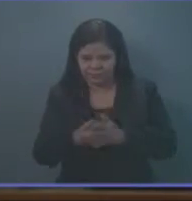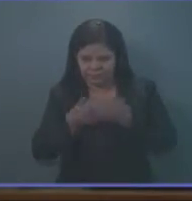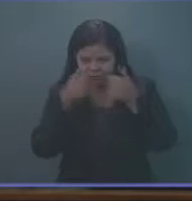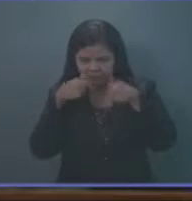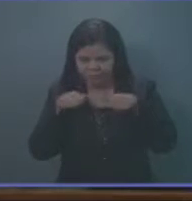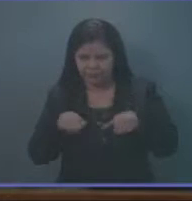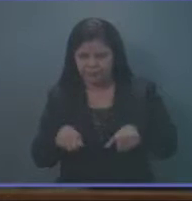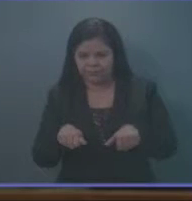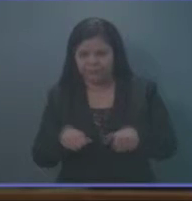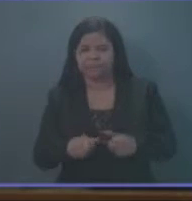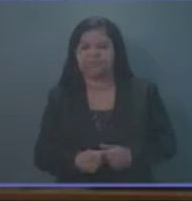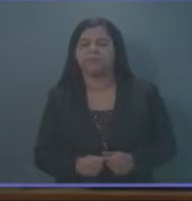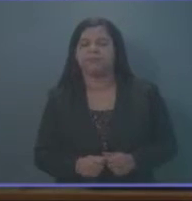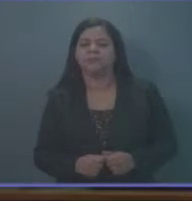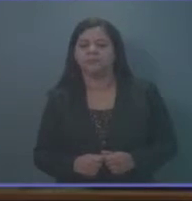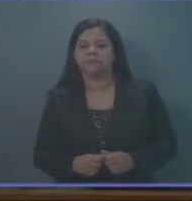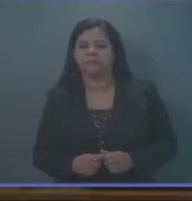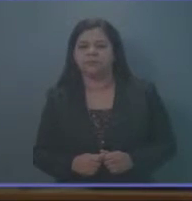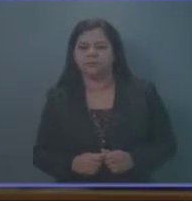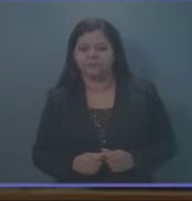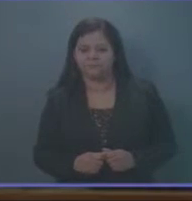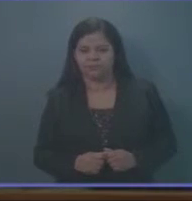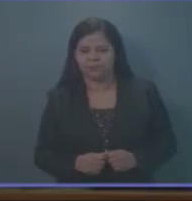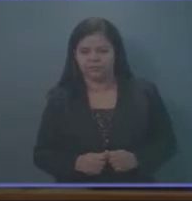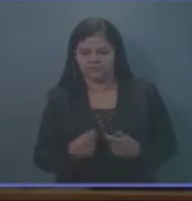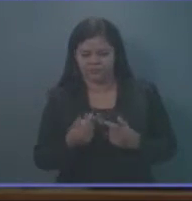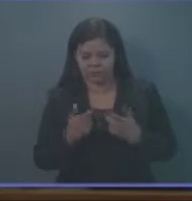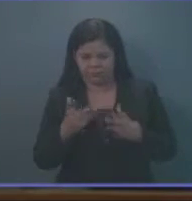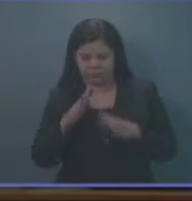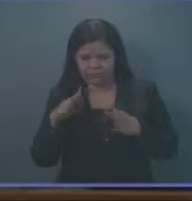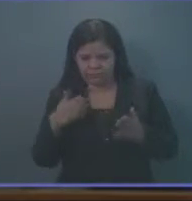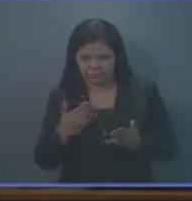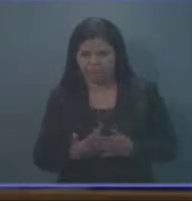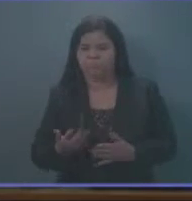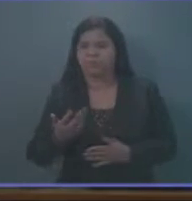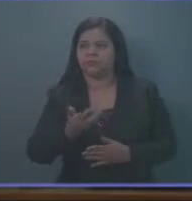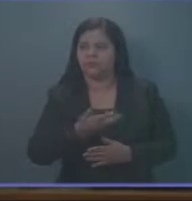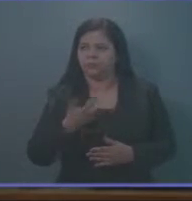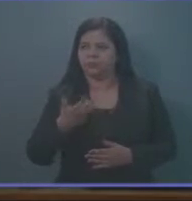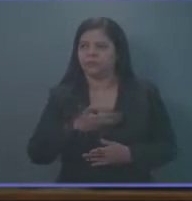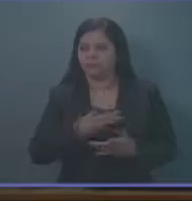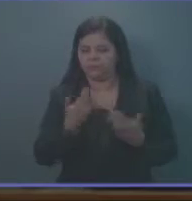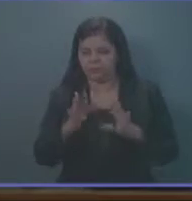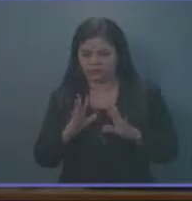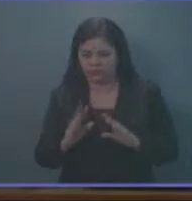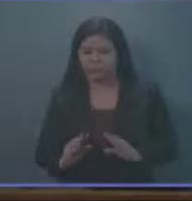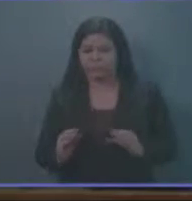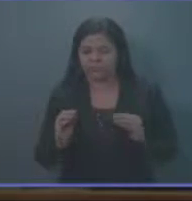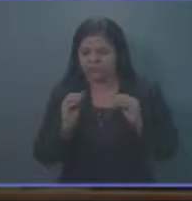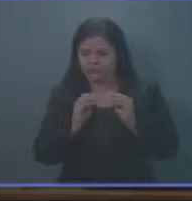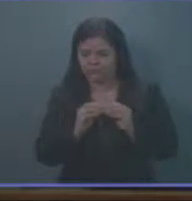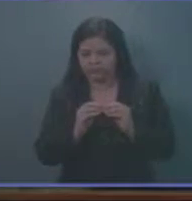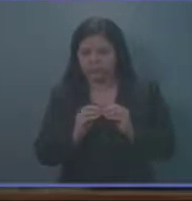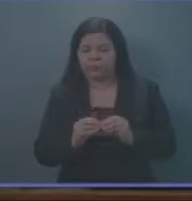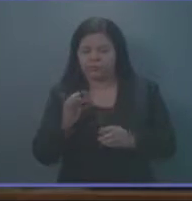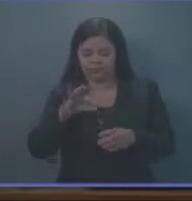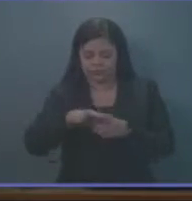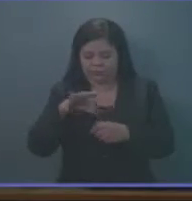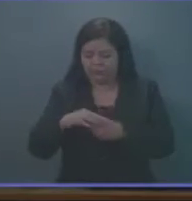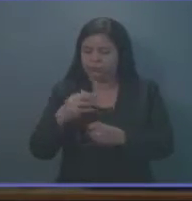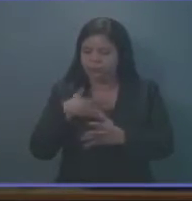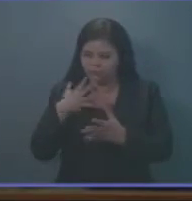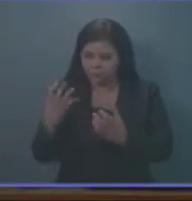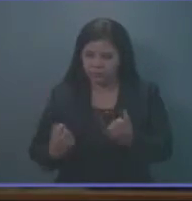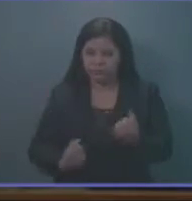votación. En primer lugar, quiero, presidente, solicitarle que me incorpore a esta votación, ya que no